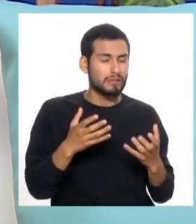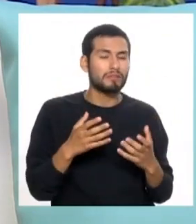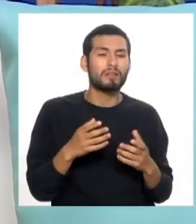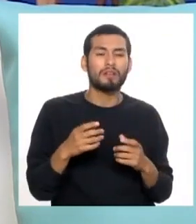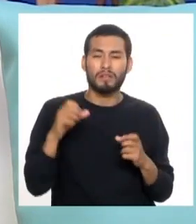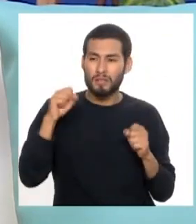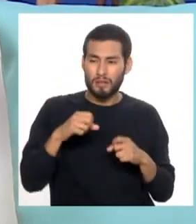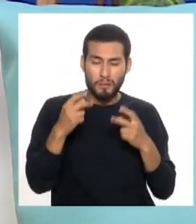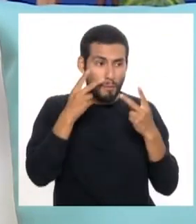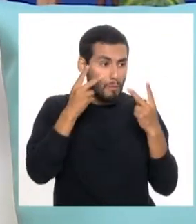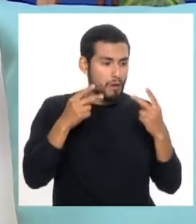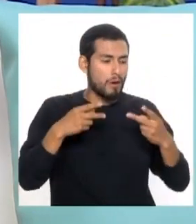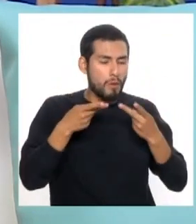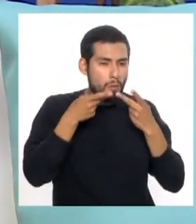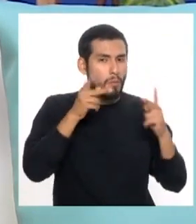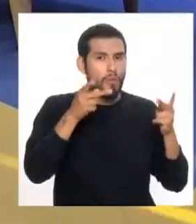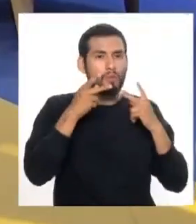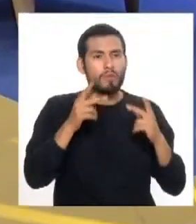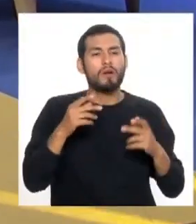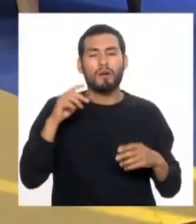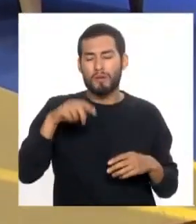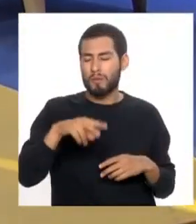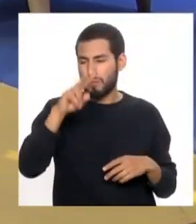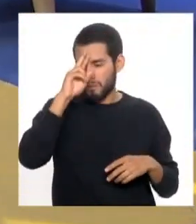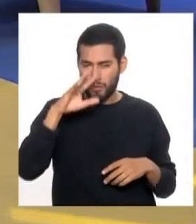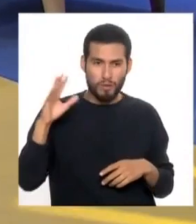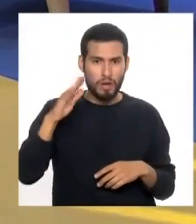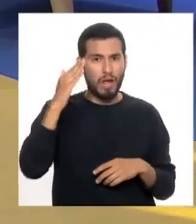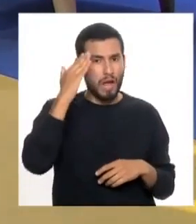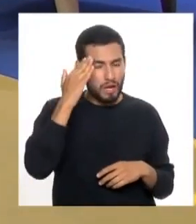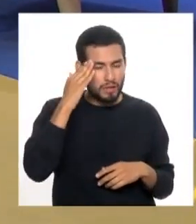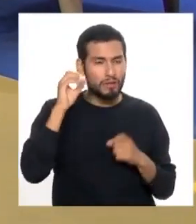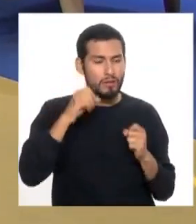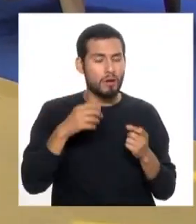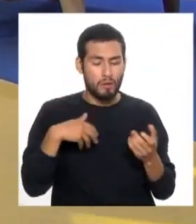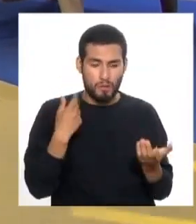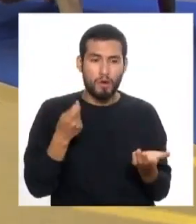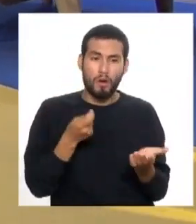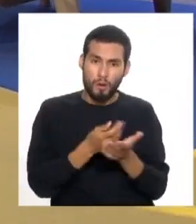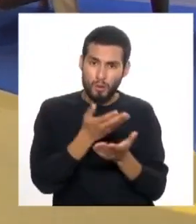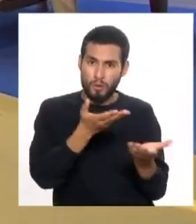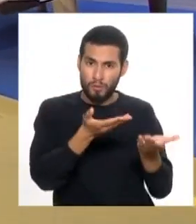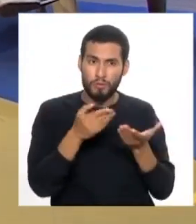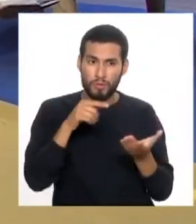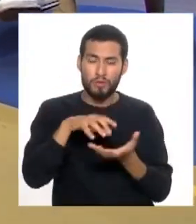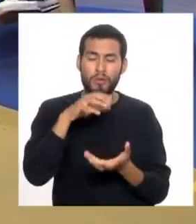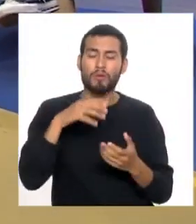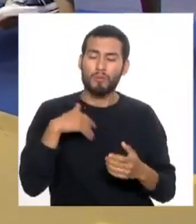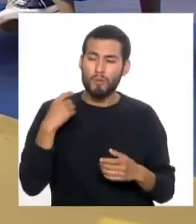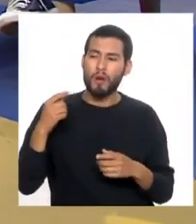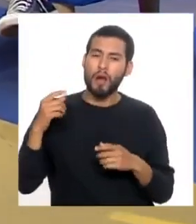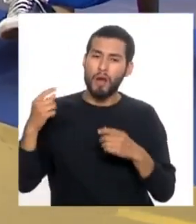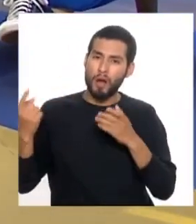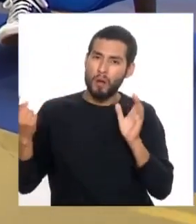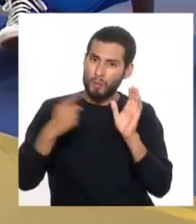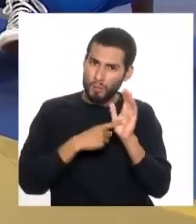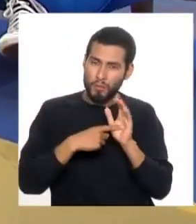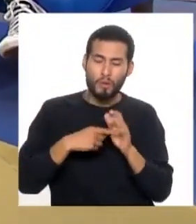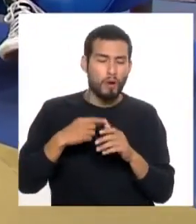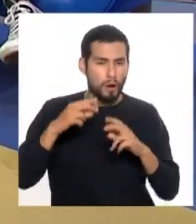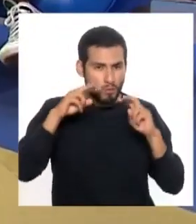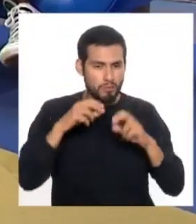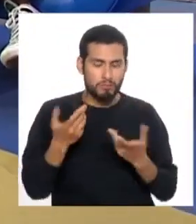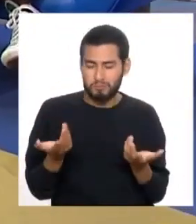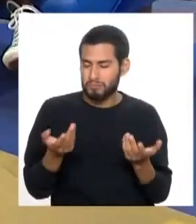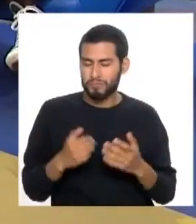que nos visibilicen, que el Perú se entere y puedan adquirir nuestros productos, puedan seguirnos y eso,